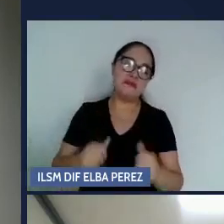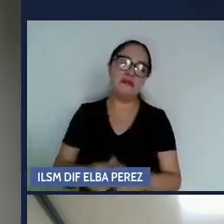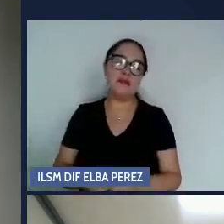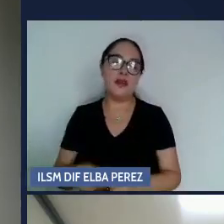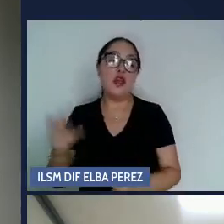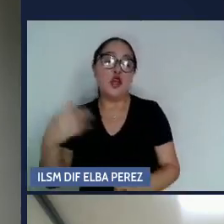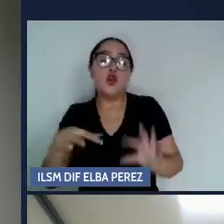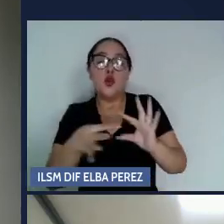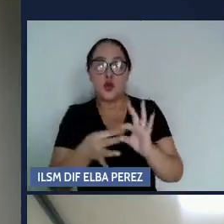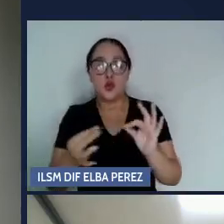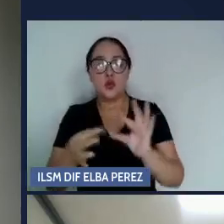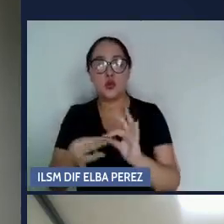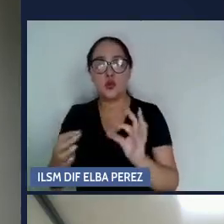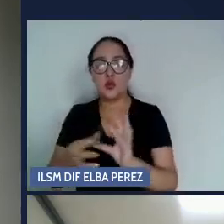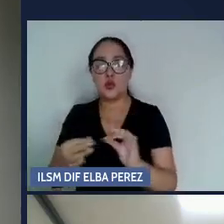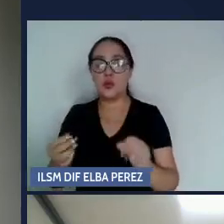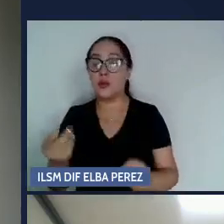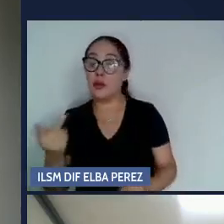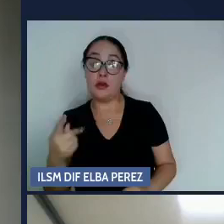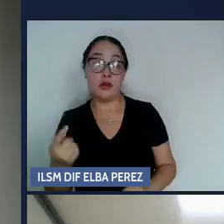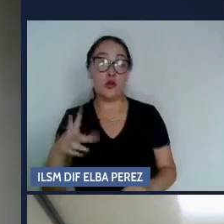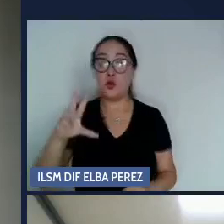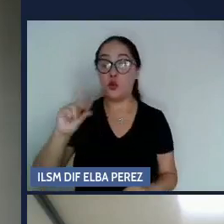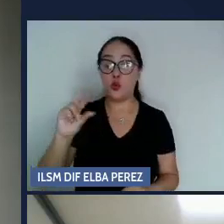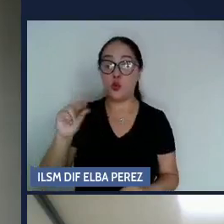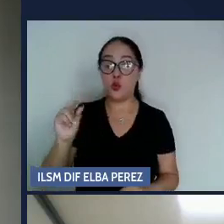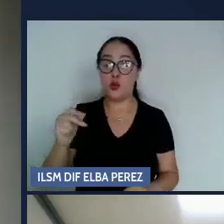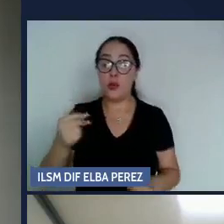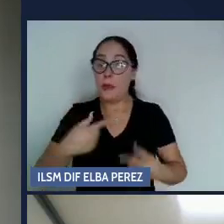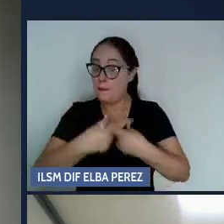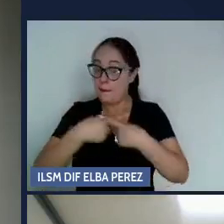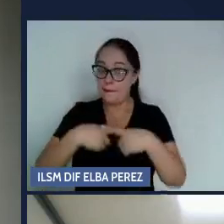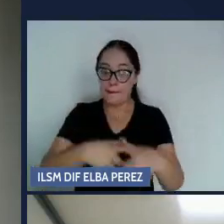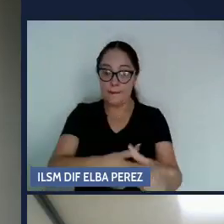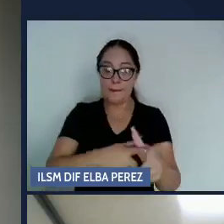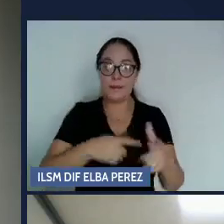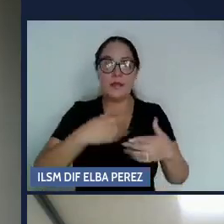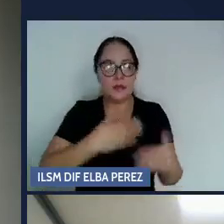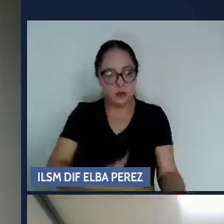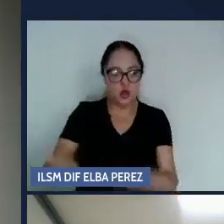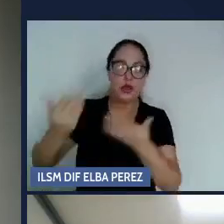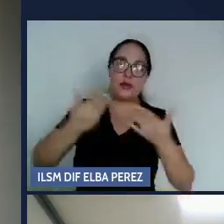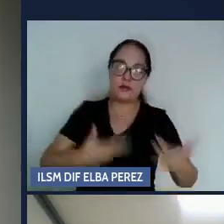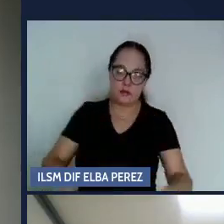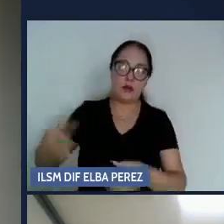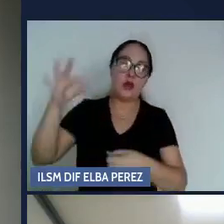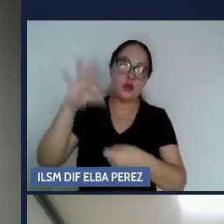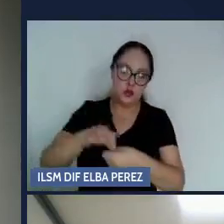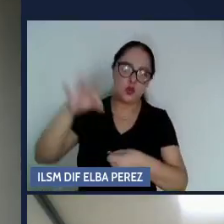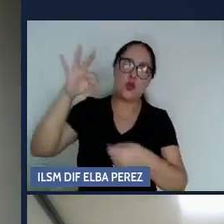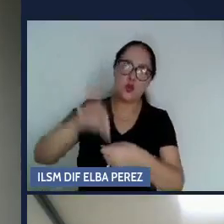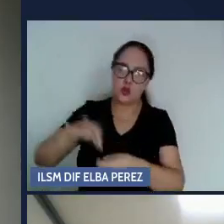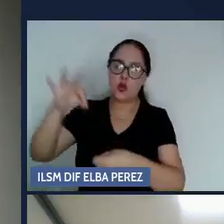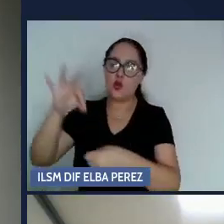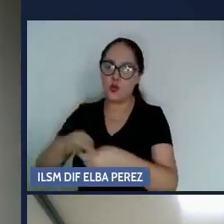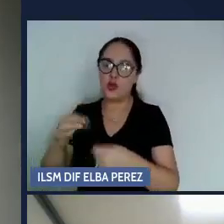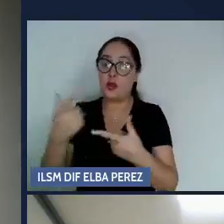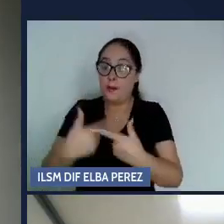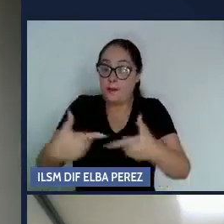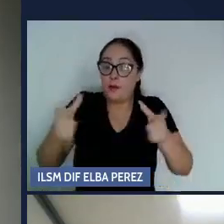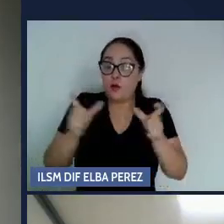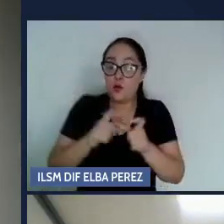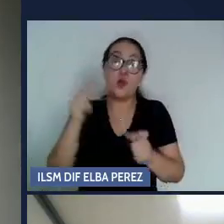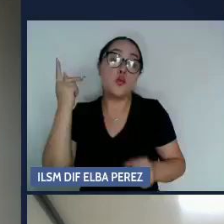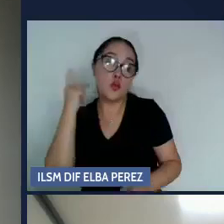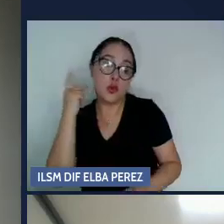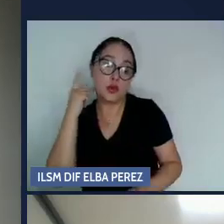estar haciendo proselitismo o propaganda. El día de hoy, al terminar a las 23:59, es la última vez que ustedes